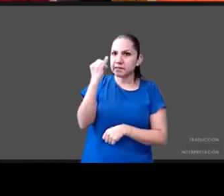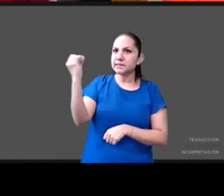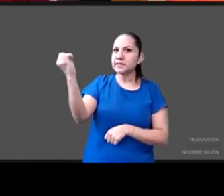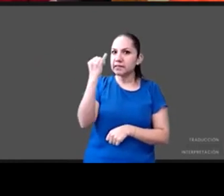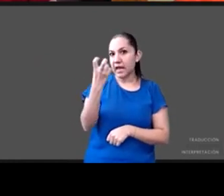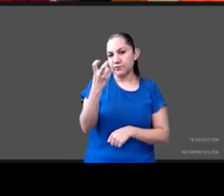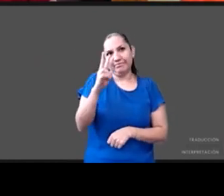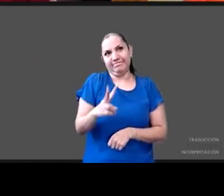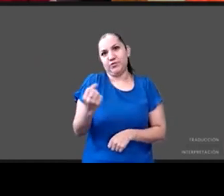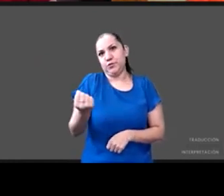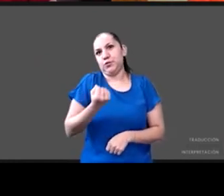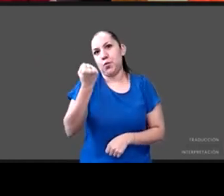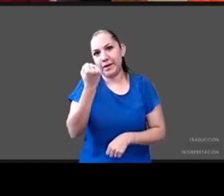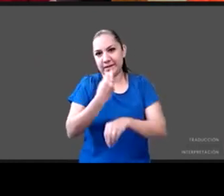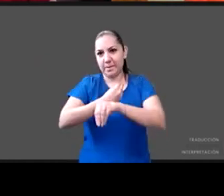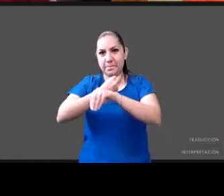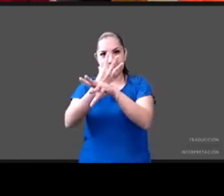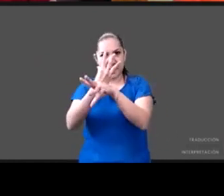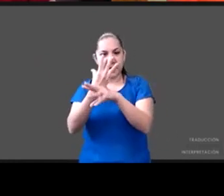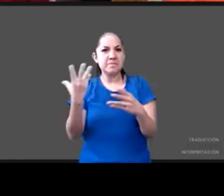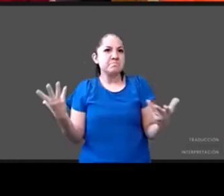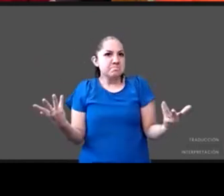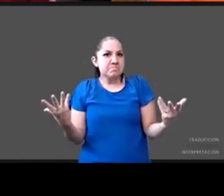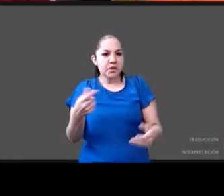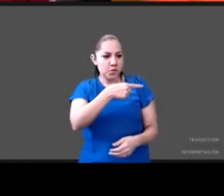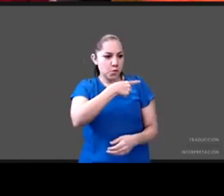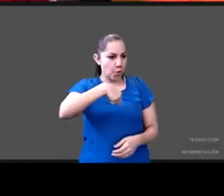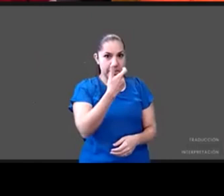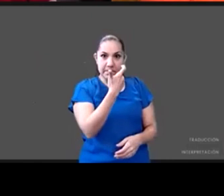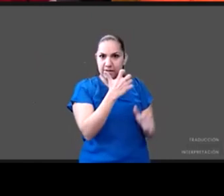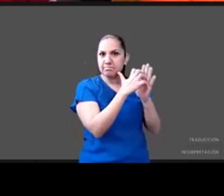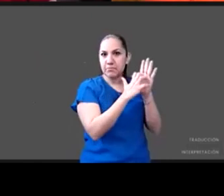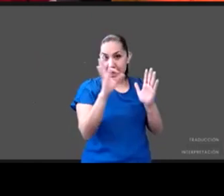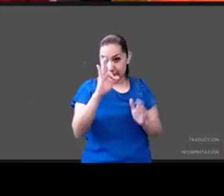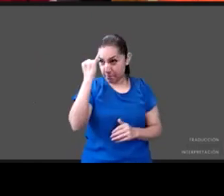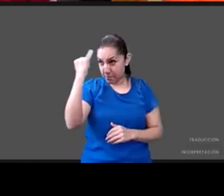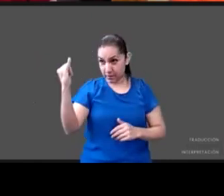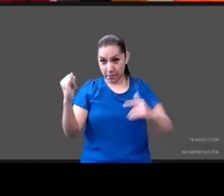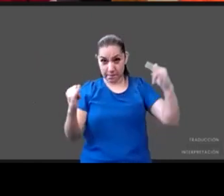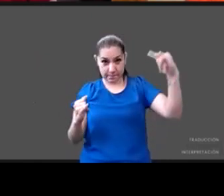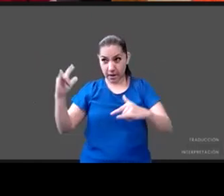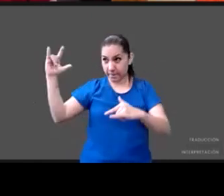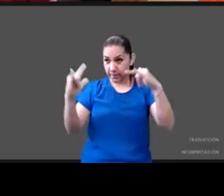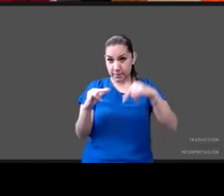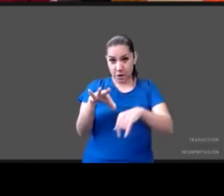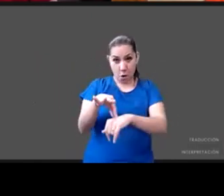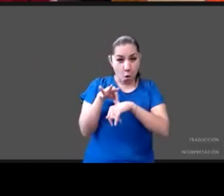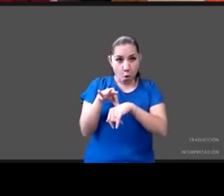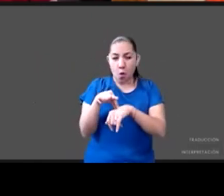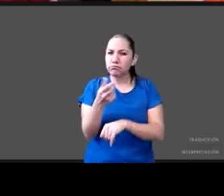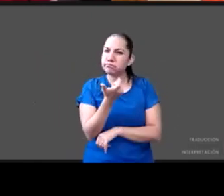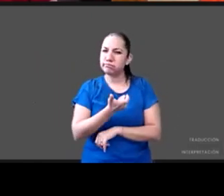línea, ¿no? Nos ahorramos no solo mucho dinero si hubiéramos hecho esto presencial, pero ampliamos la difusión y tuvimos la